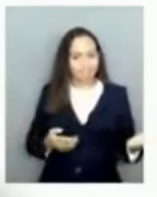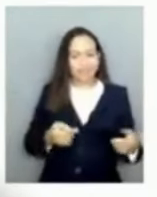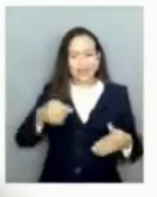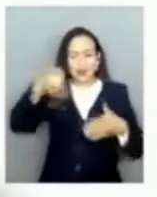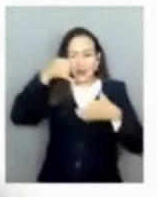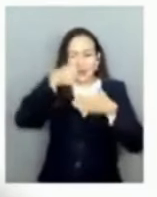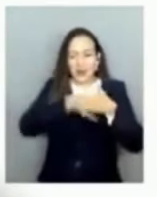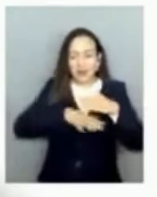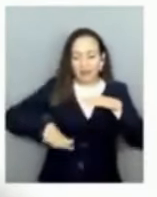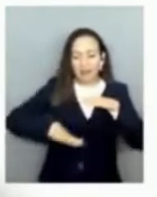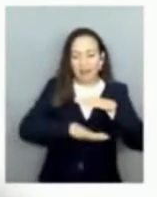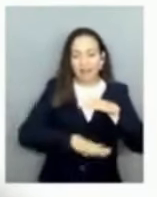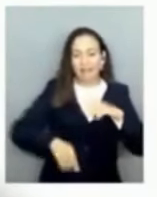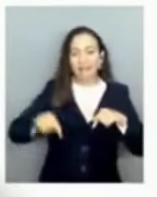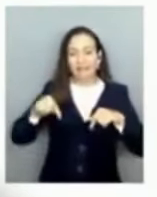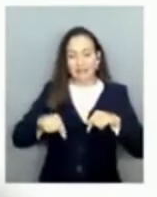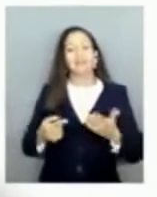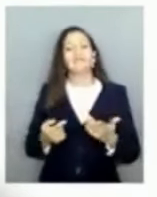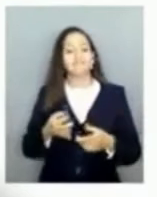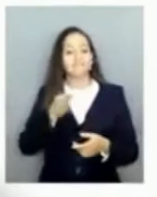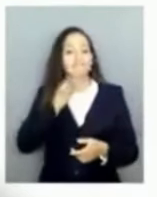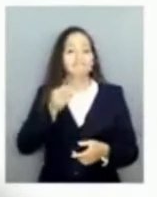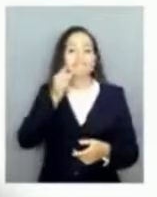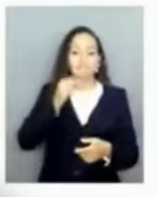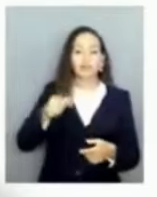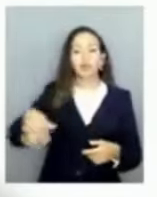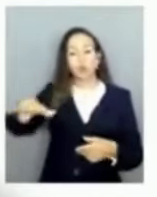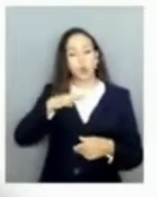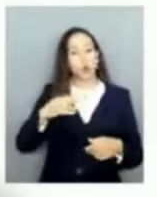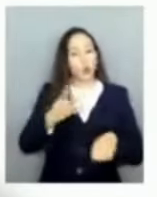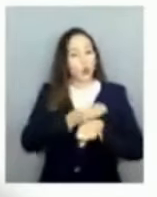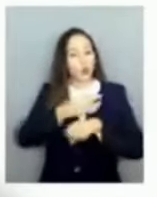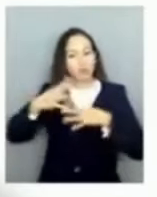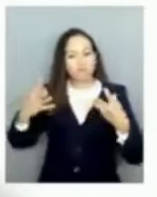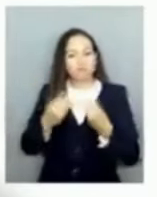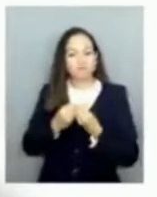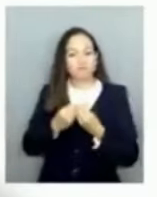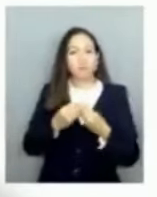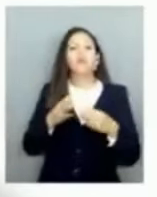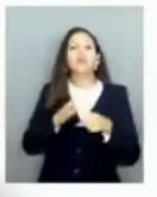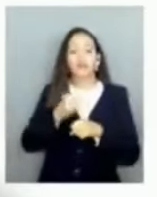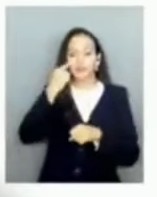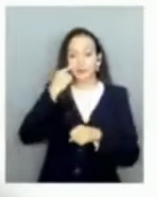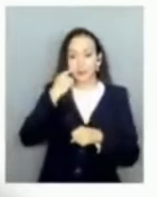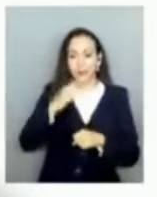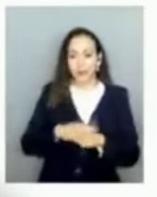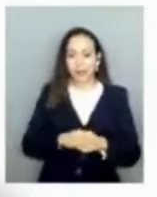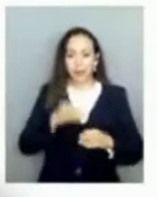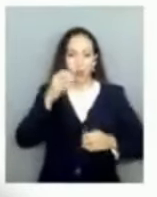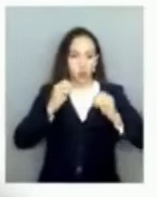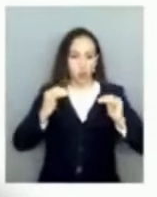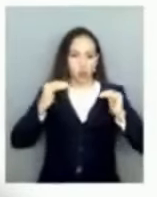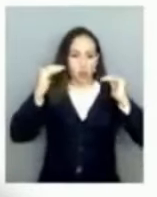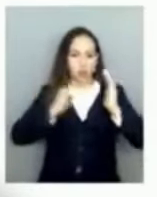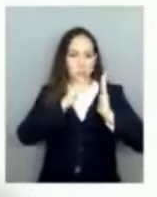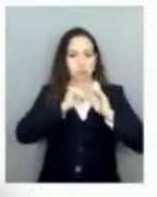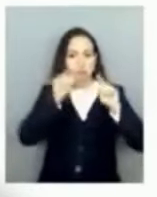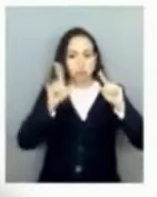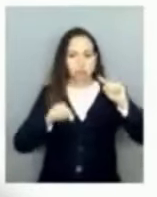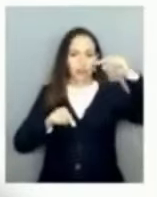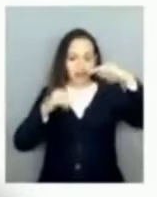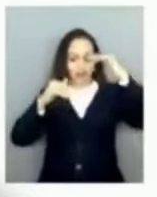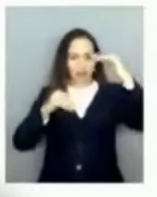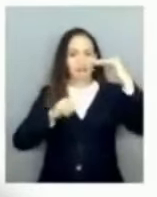estamos enfrentando Este reto este reto como parte de un sistema Pero no es el sistema en su conjunto